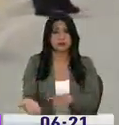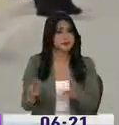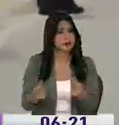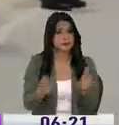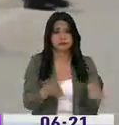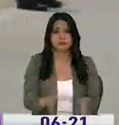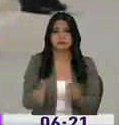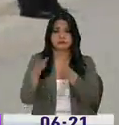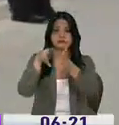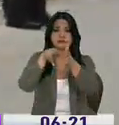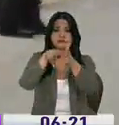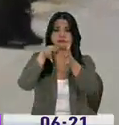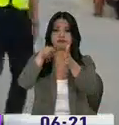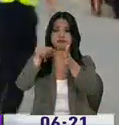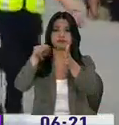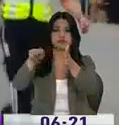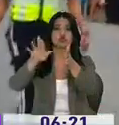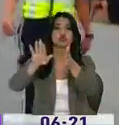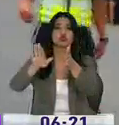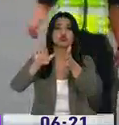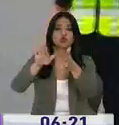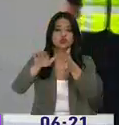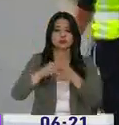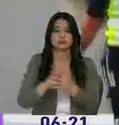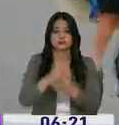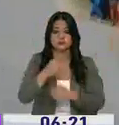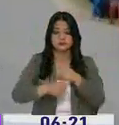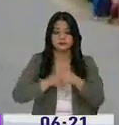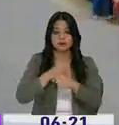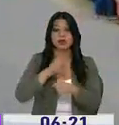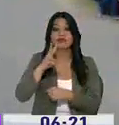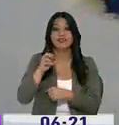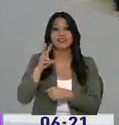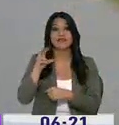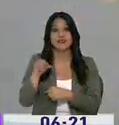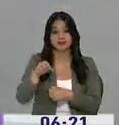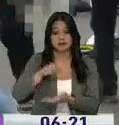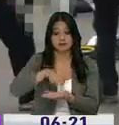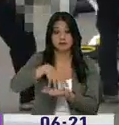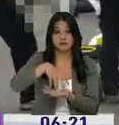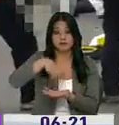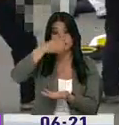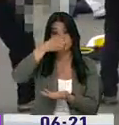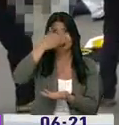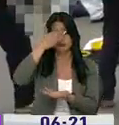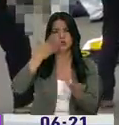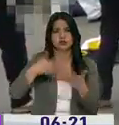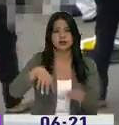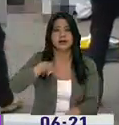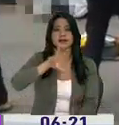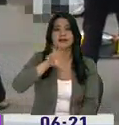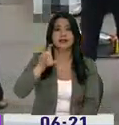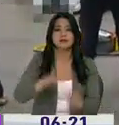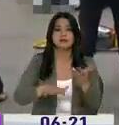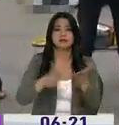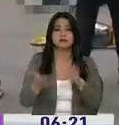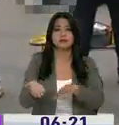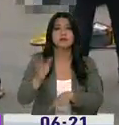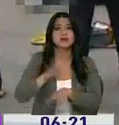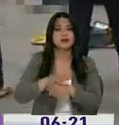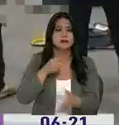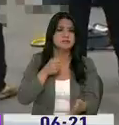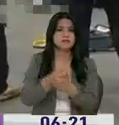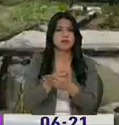centro forense de la localidad. En lo que va del 2020, en la provincia de Sáchila se han registrado alrededor de 30 muertes a causa de accidentes